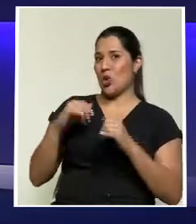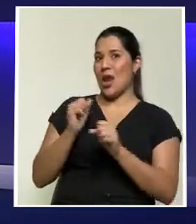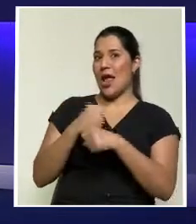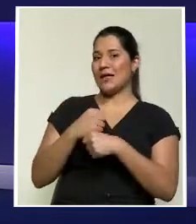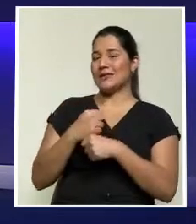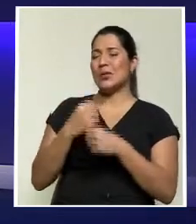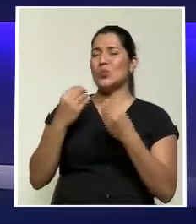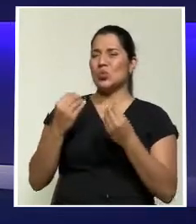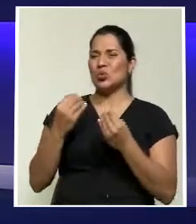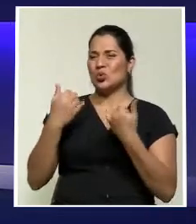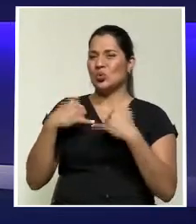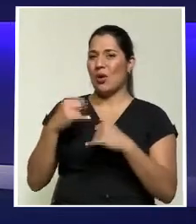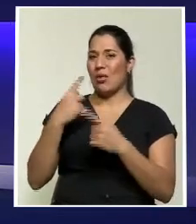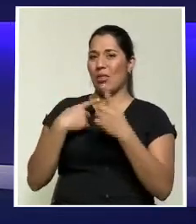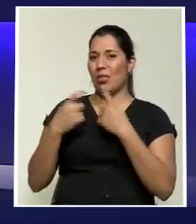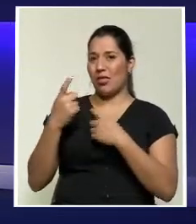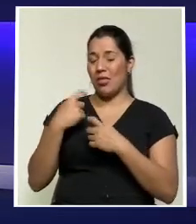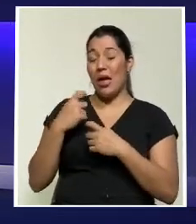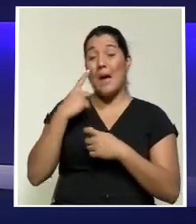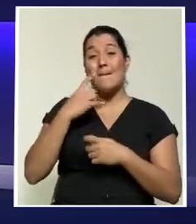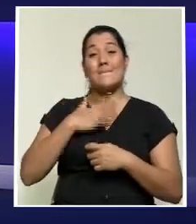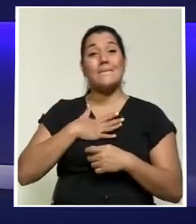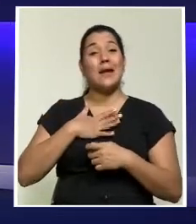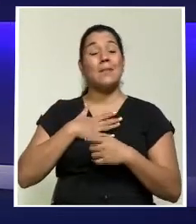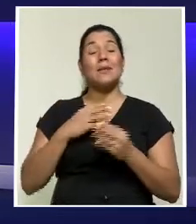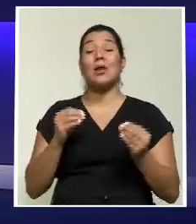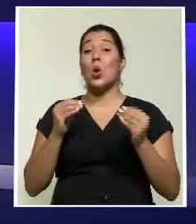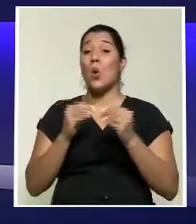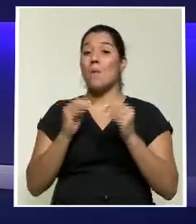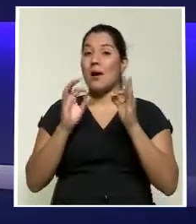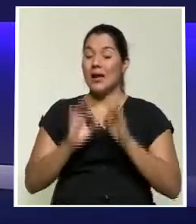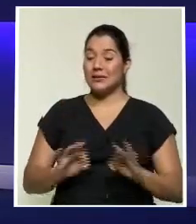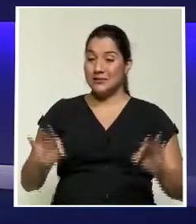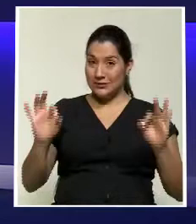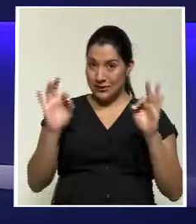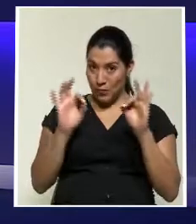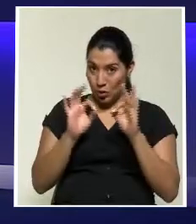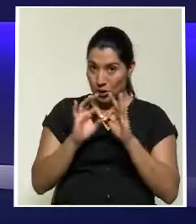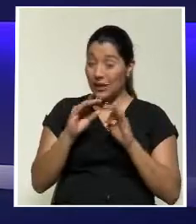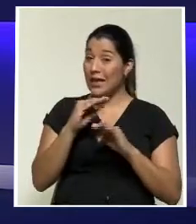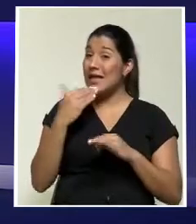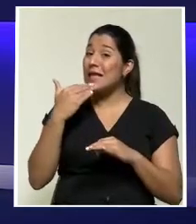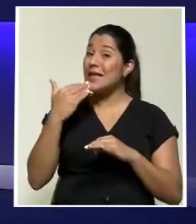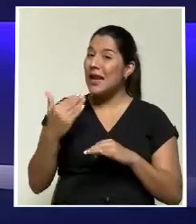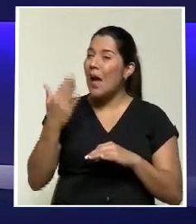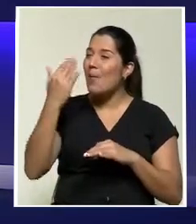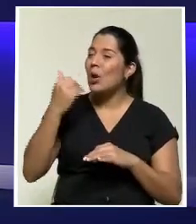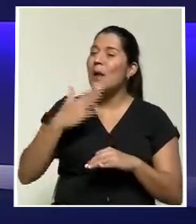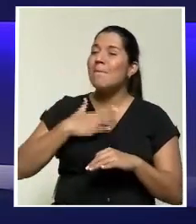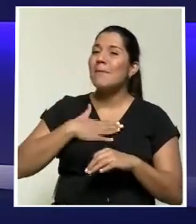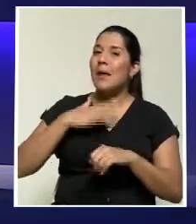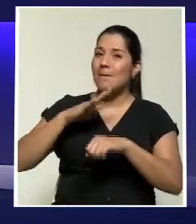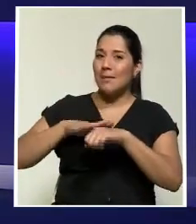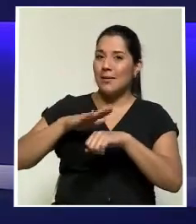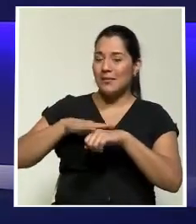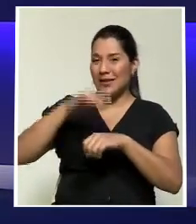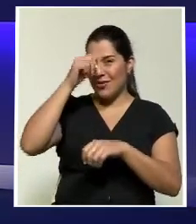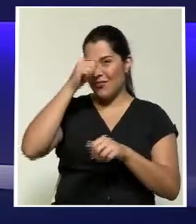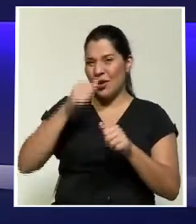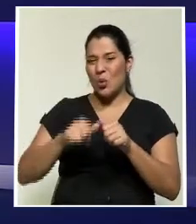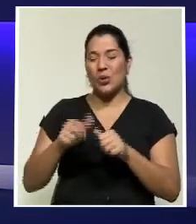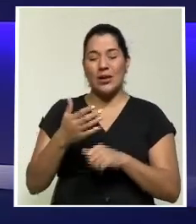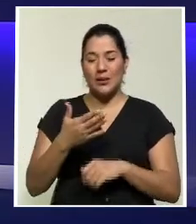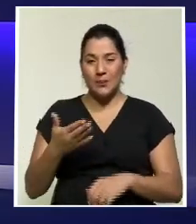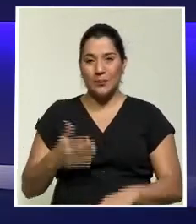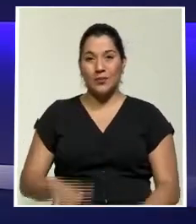muchas personas. Para mí lo esencial, y también eso agradezco porque me permite como recordarlo, es